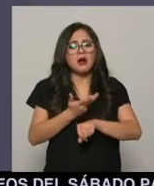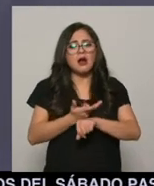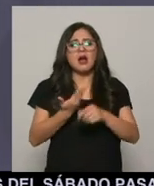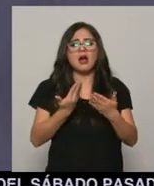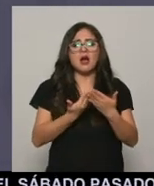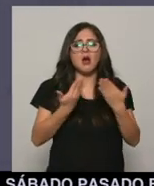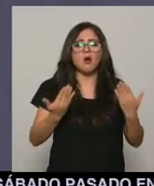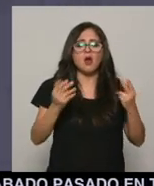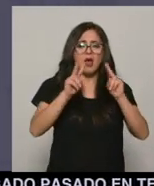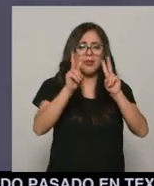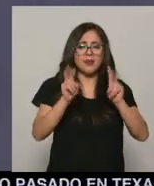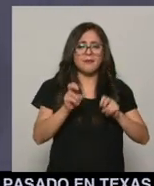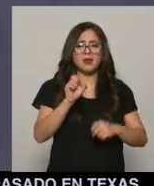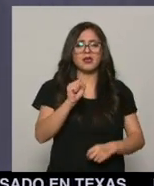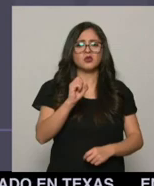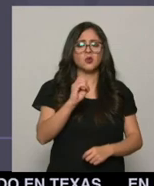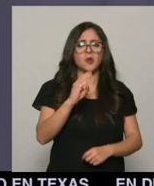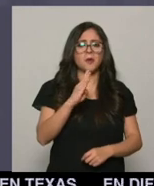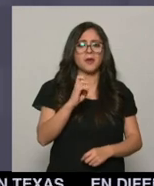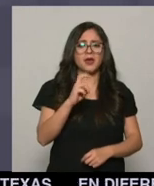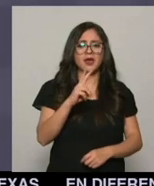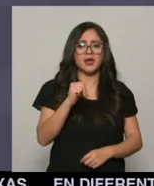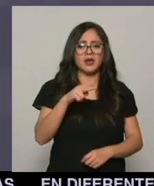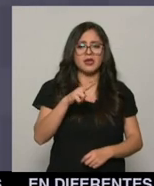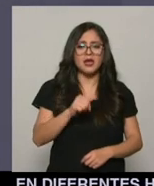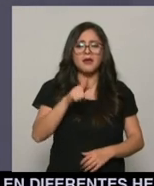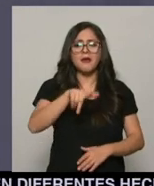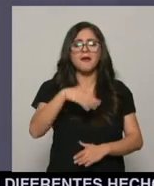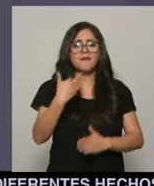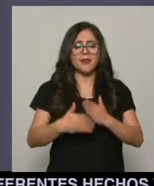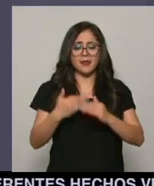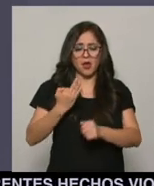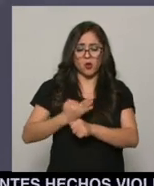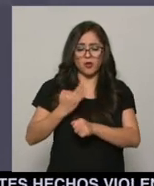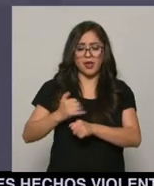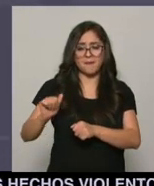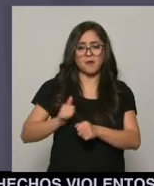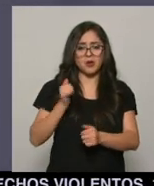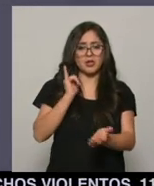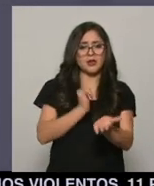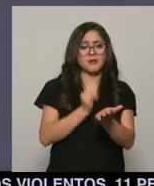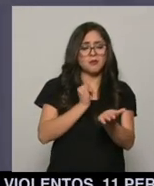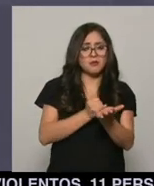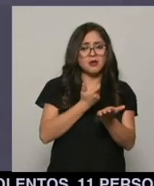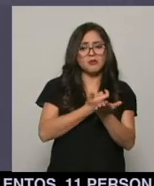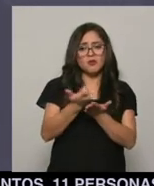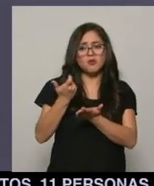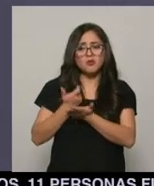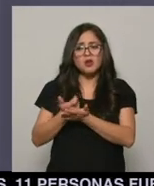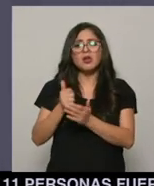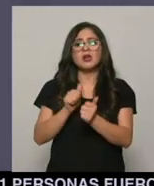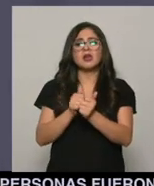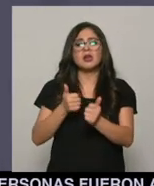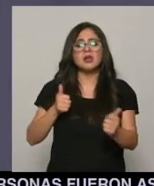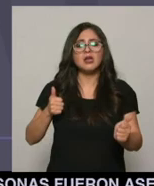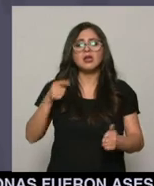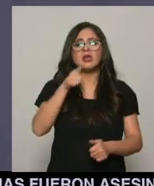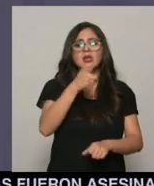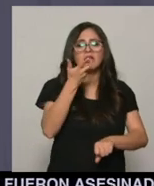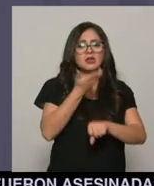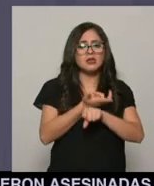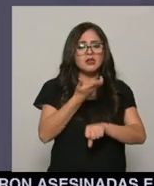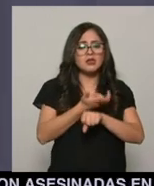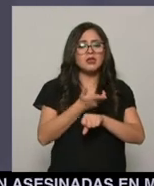y logramos que no impusieran los aranceles ahora que el modelo neoliberal va para atrás. Estados Unidos y Gran